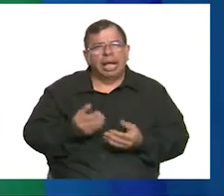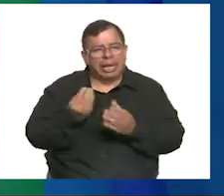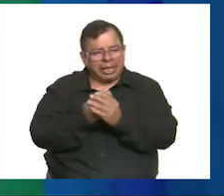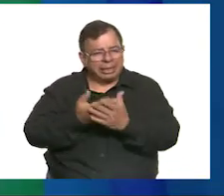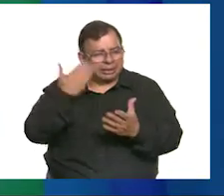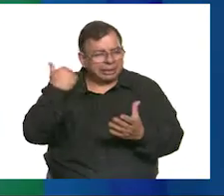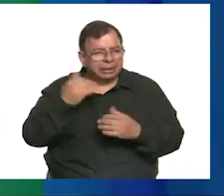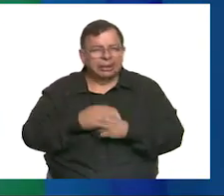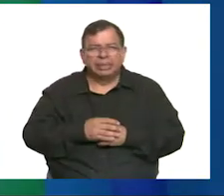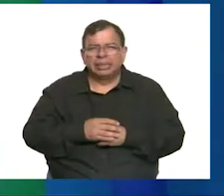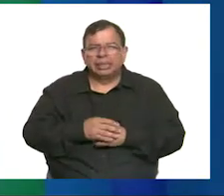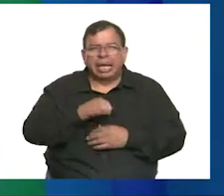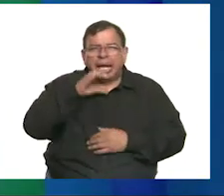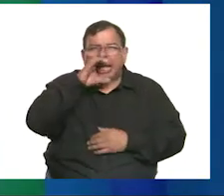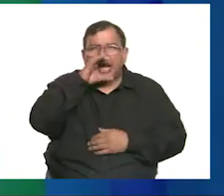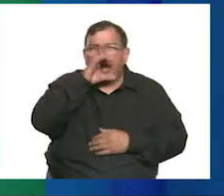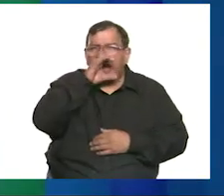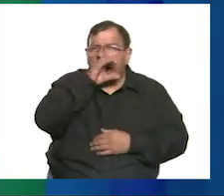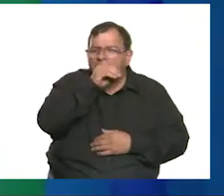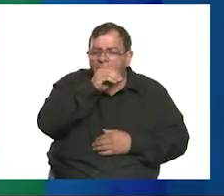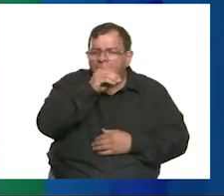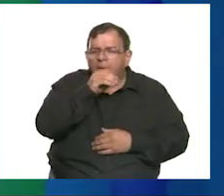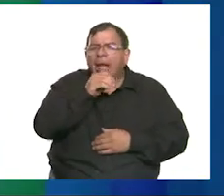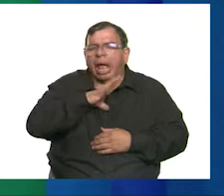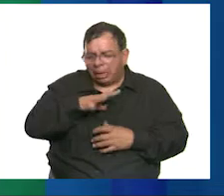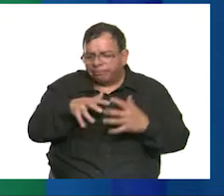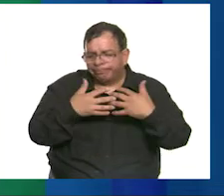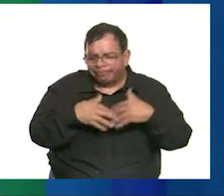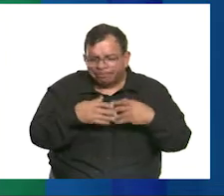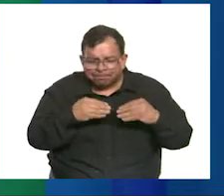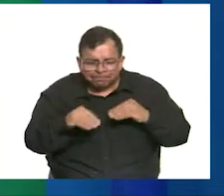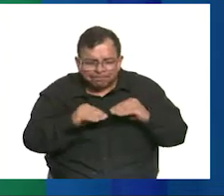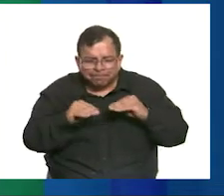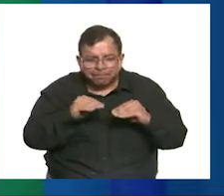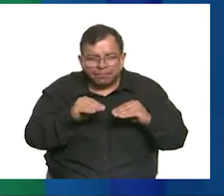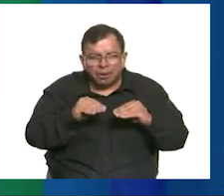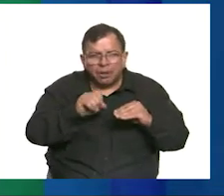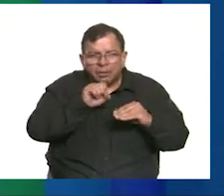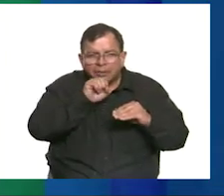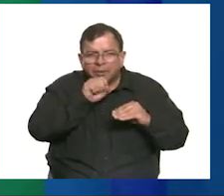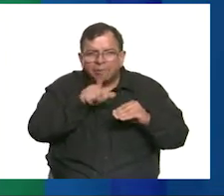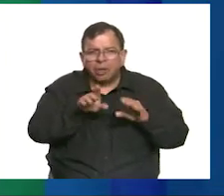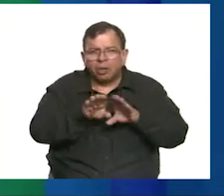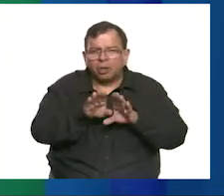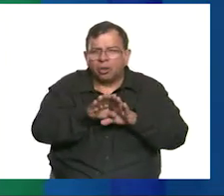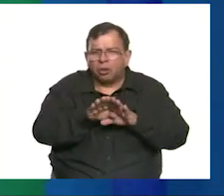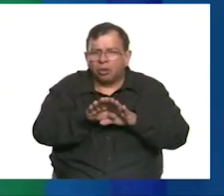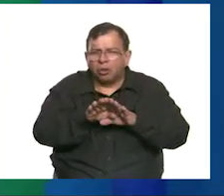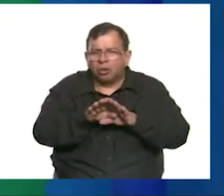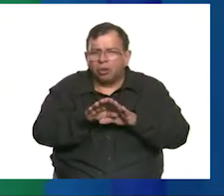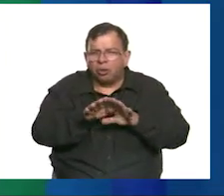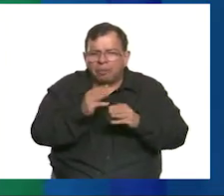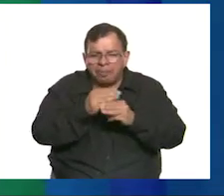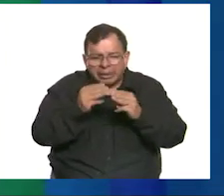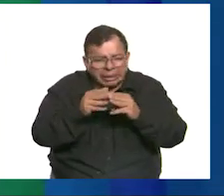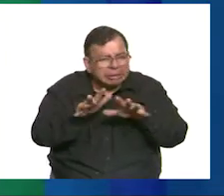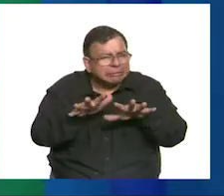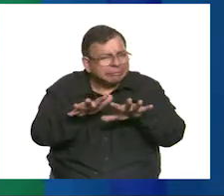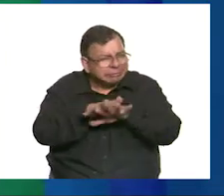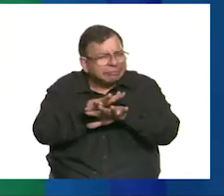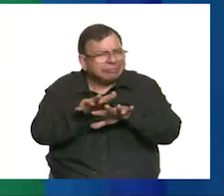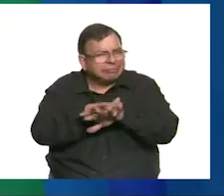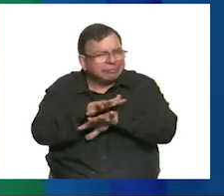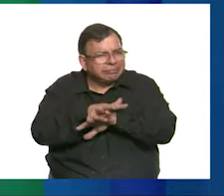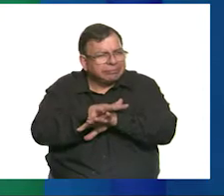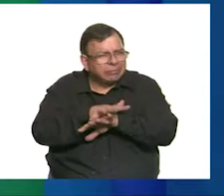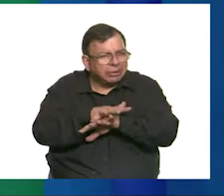clases, el calor no solo genera movimiento, también produce otros efectos o cambios en los materiales.